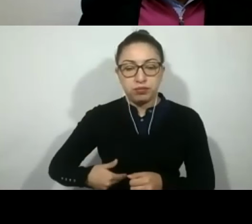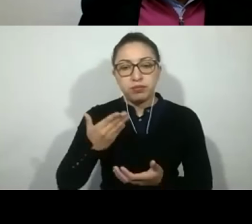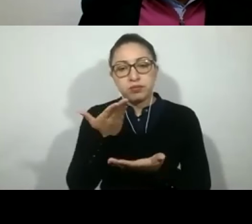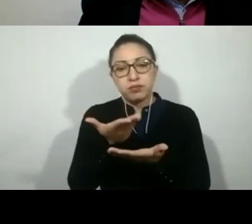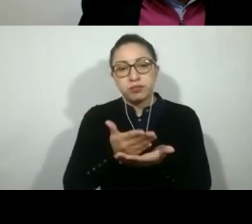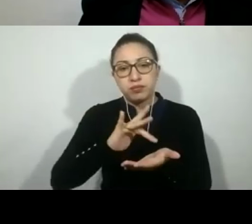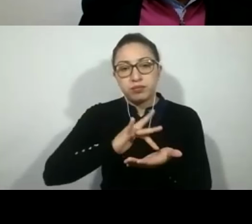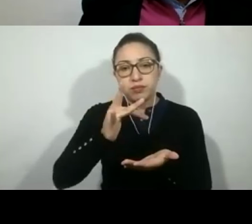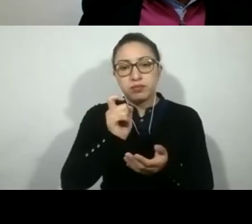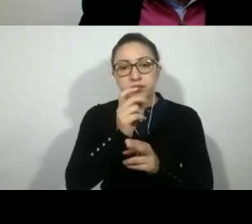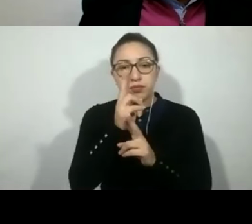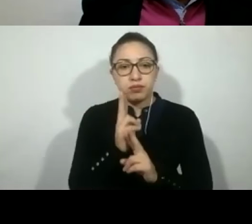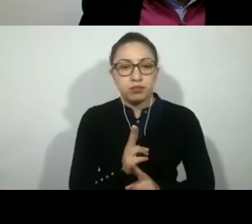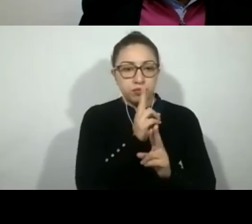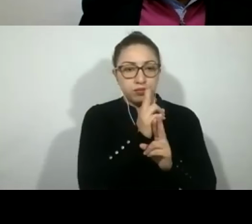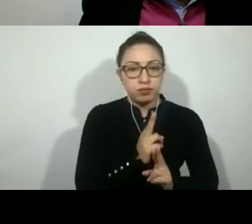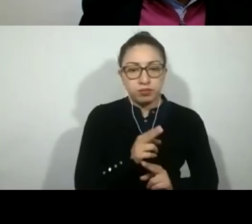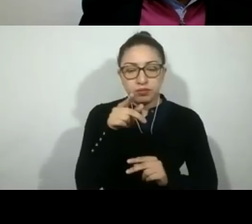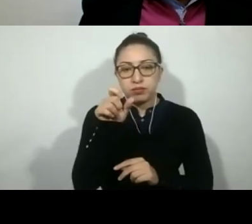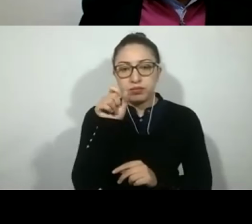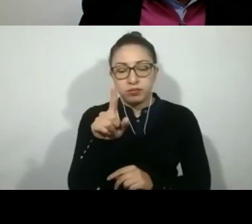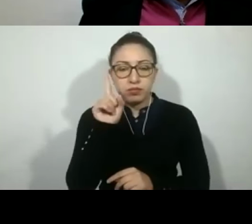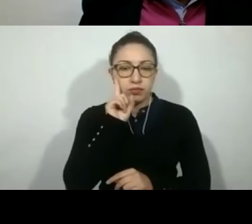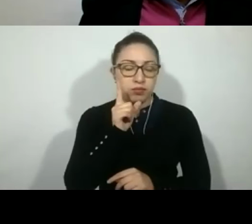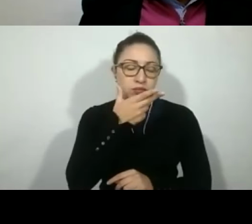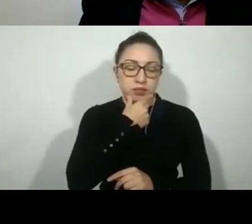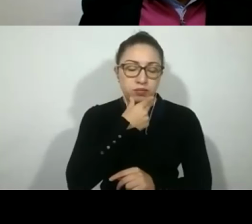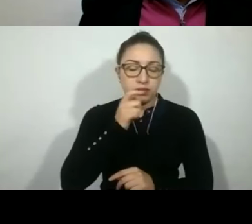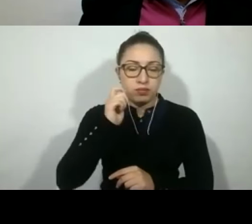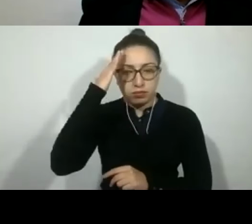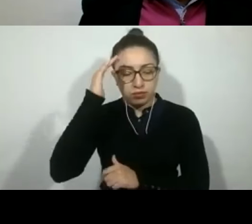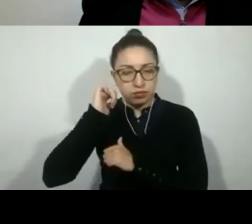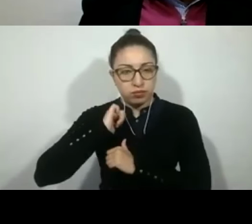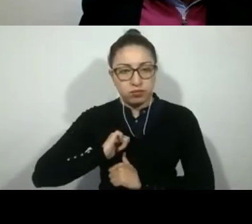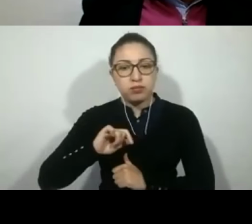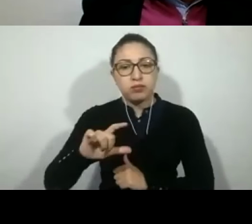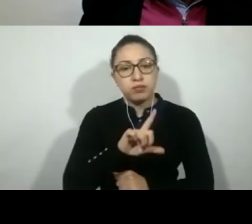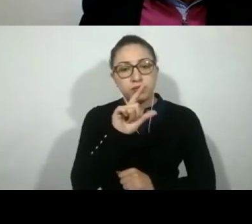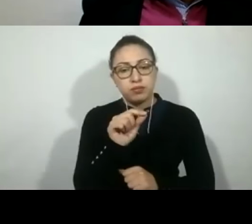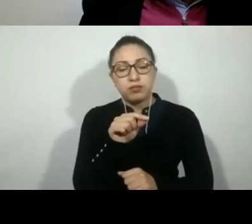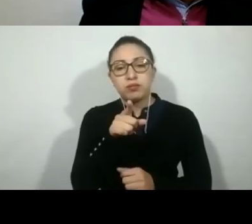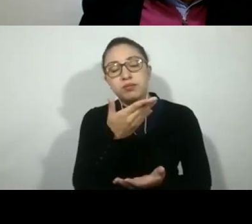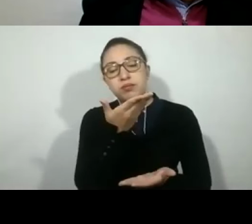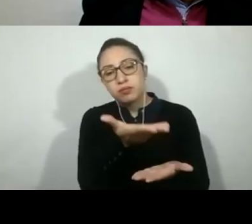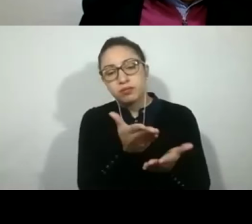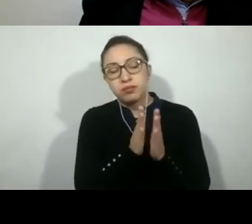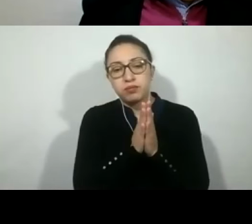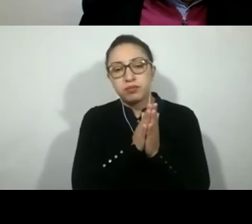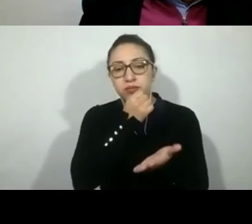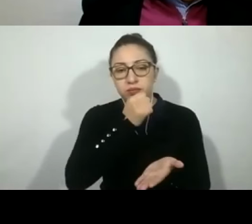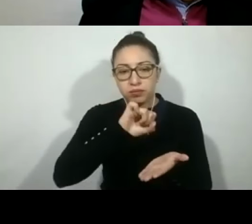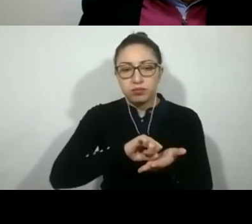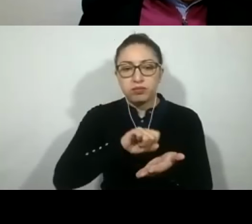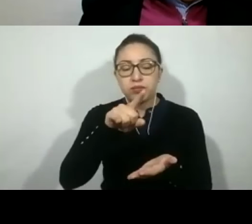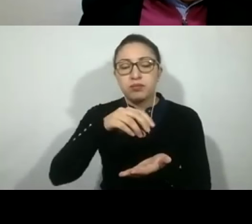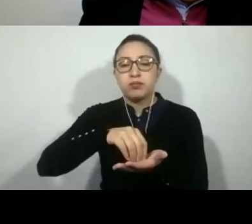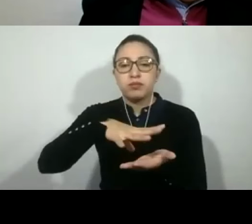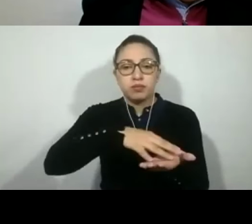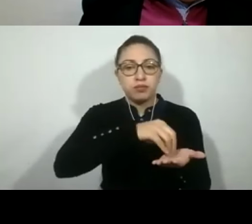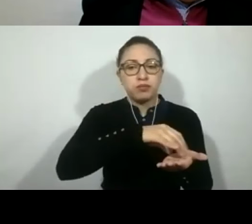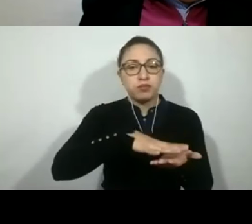las respuestas por parte de la persona servidora pública y solicitará nuevamente a la secretaria de las Comisiones Unidas levante